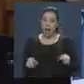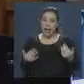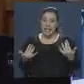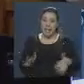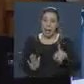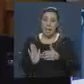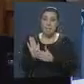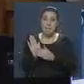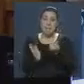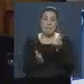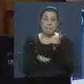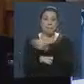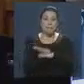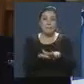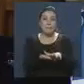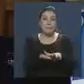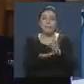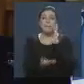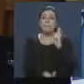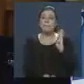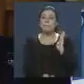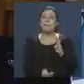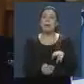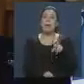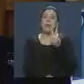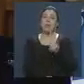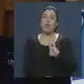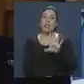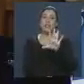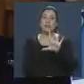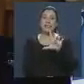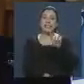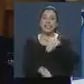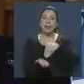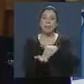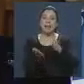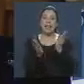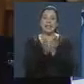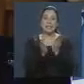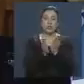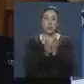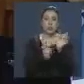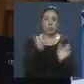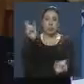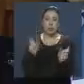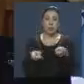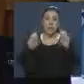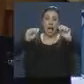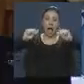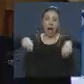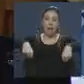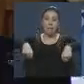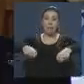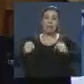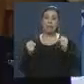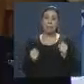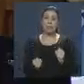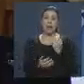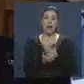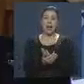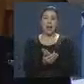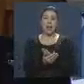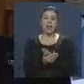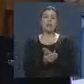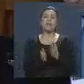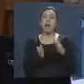una política de gratuidad que beneficia a más de 257.000 estudiantes. Y aprobaremos la posibilidad de contar con un